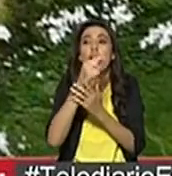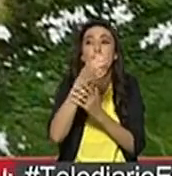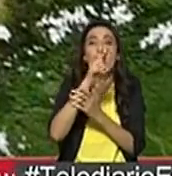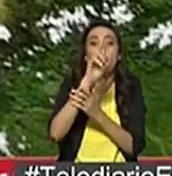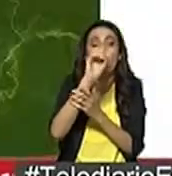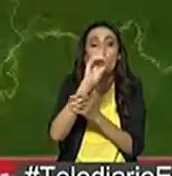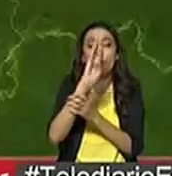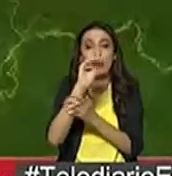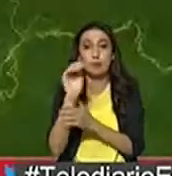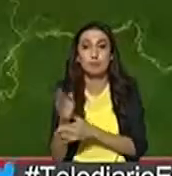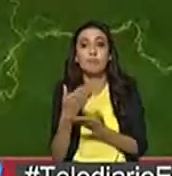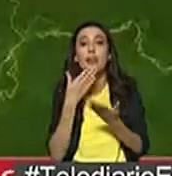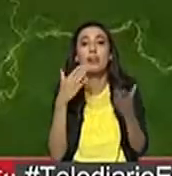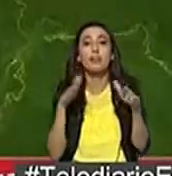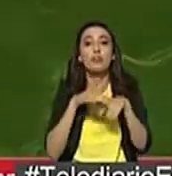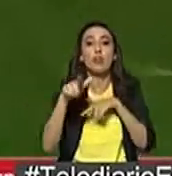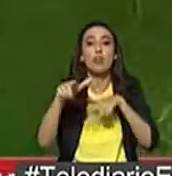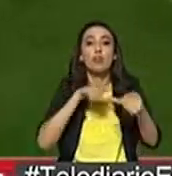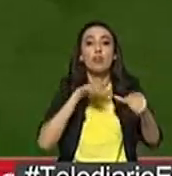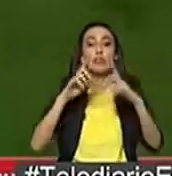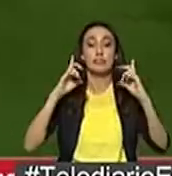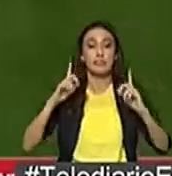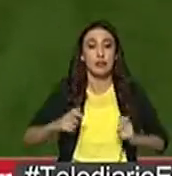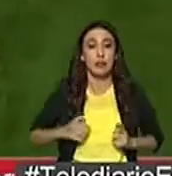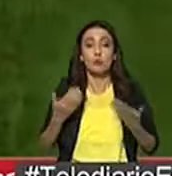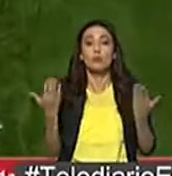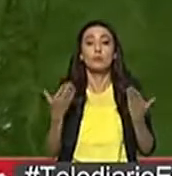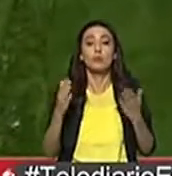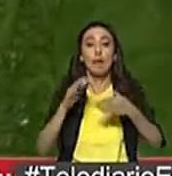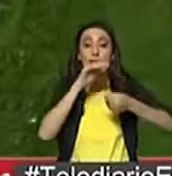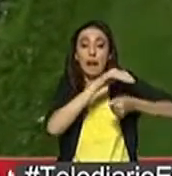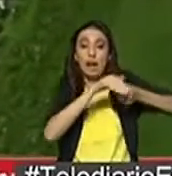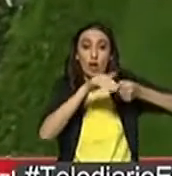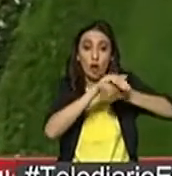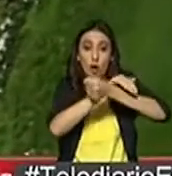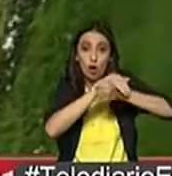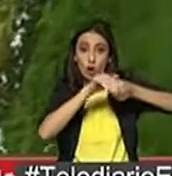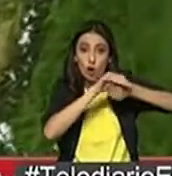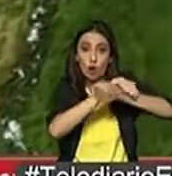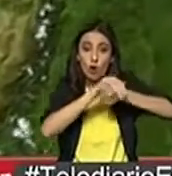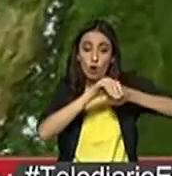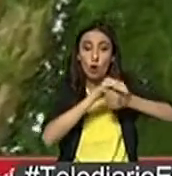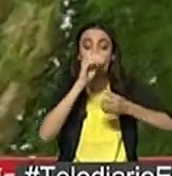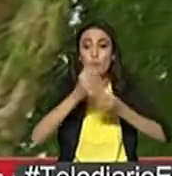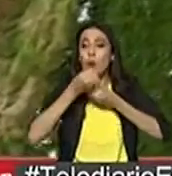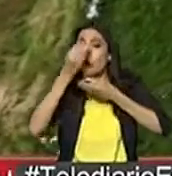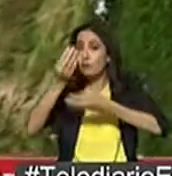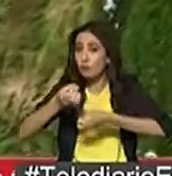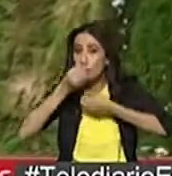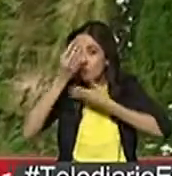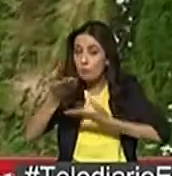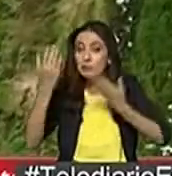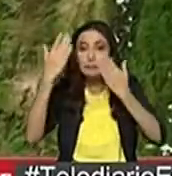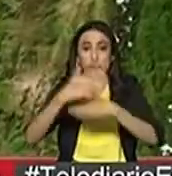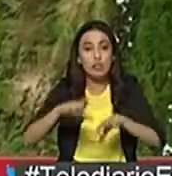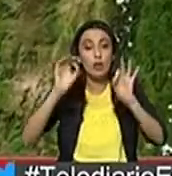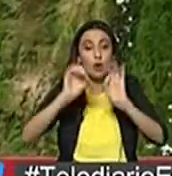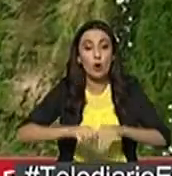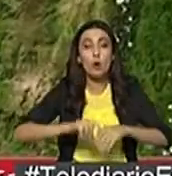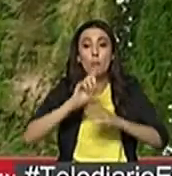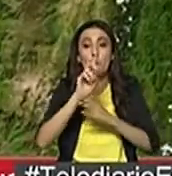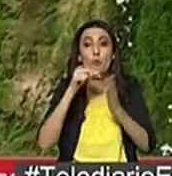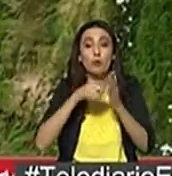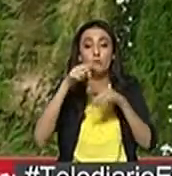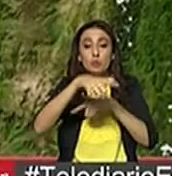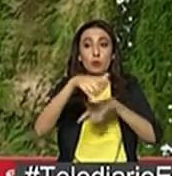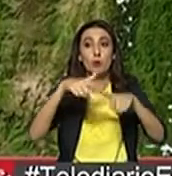seleccion.zona4@msp.gov.es. En la Coordinación Zonal de Salud que comprende Galápagos, los ríos Santelén y Guayas, la información debe ser remitida al correo